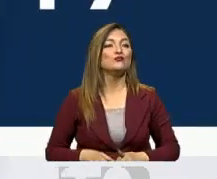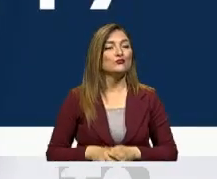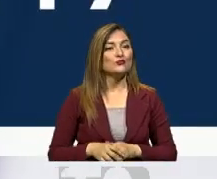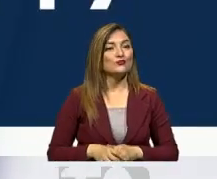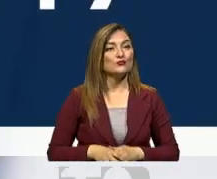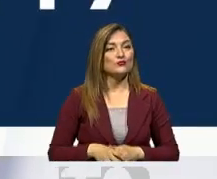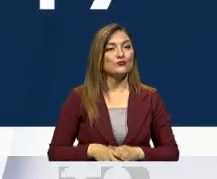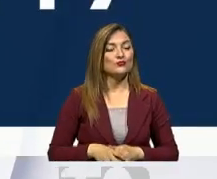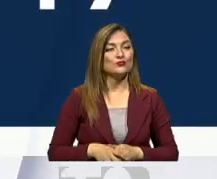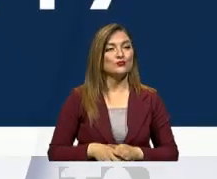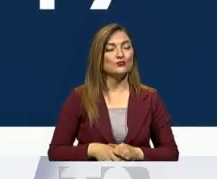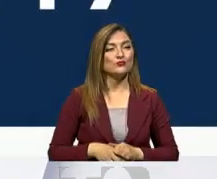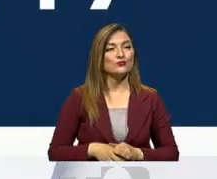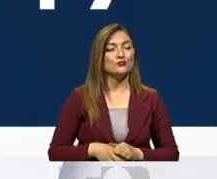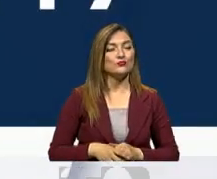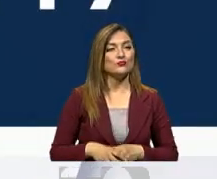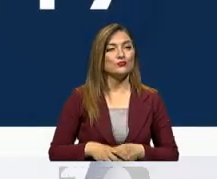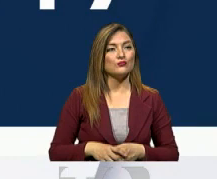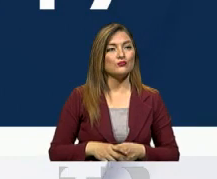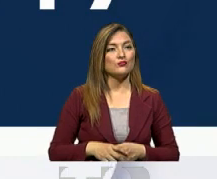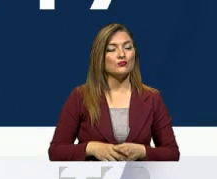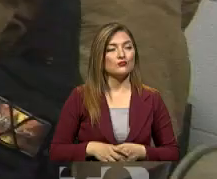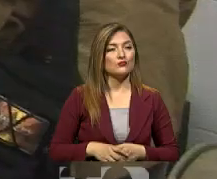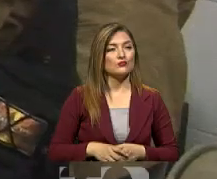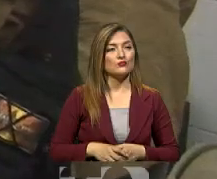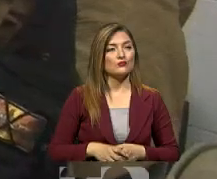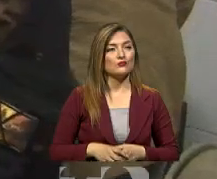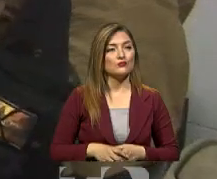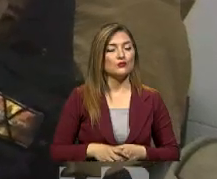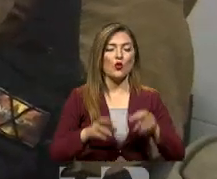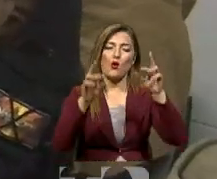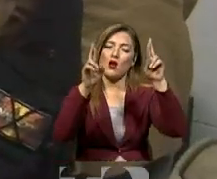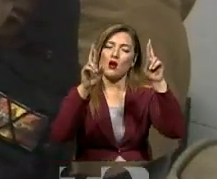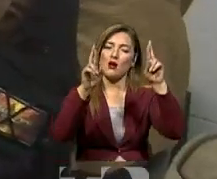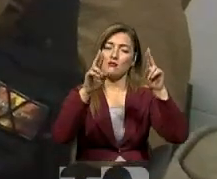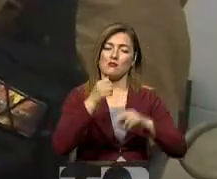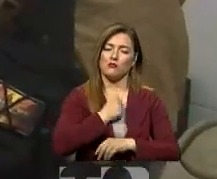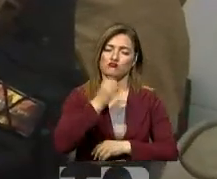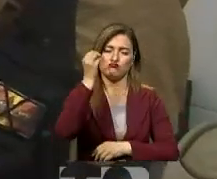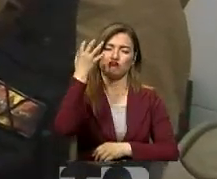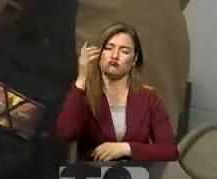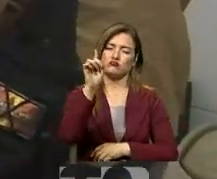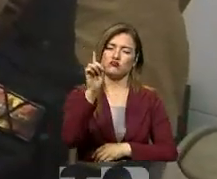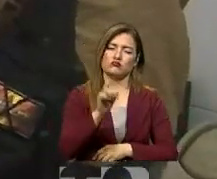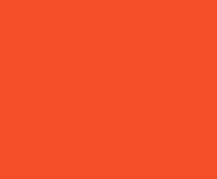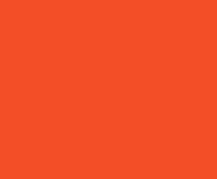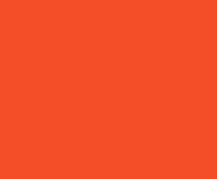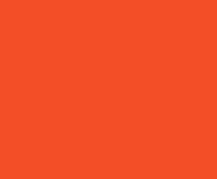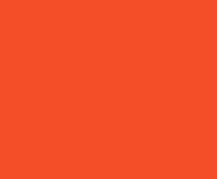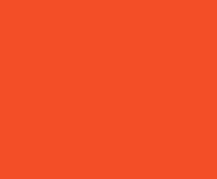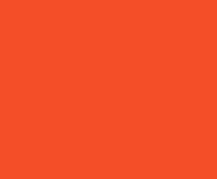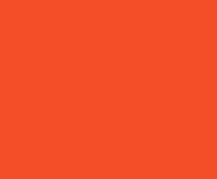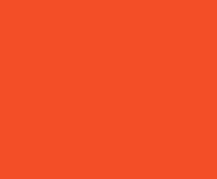411 85 17 espera que su caso no quede en el olvido alberto en unas 24 horas